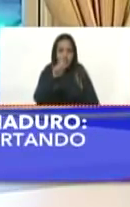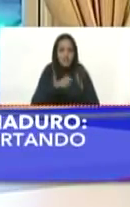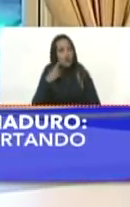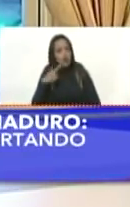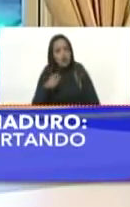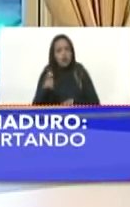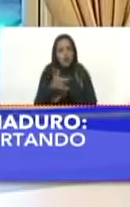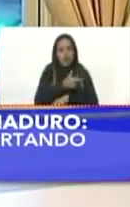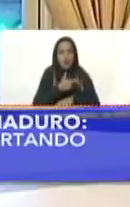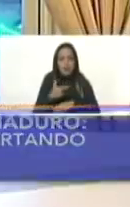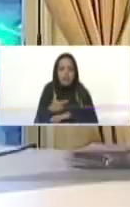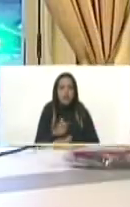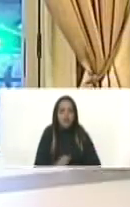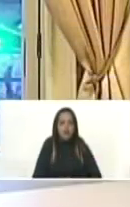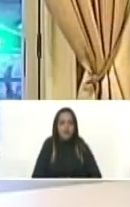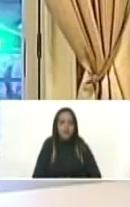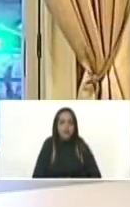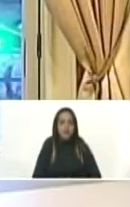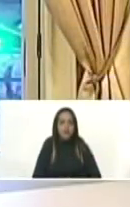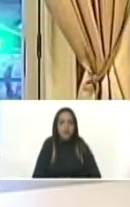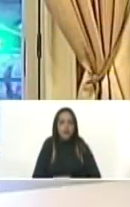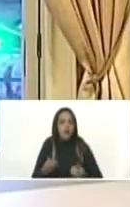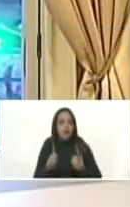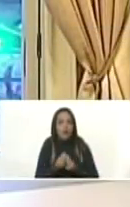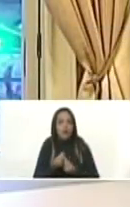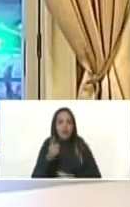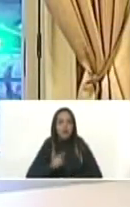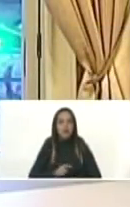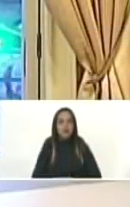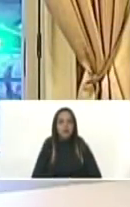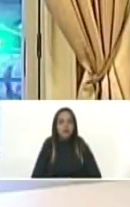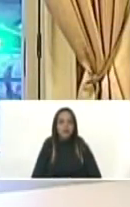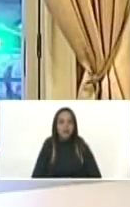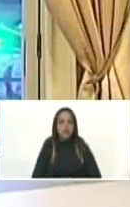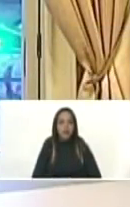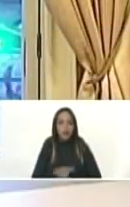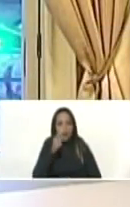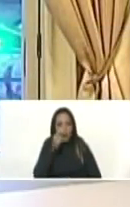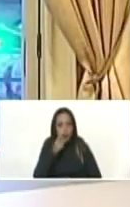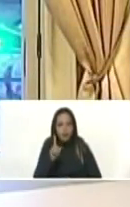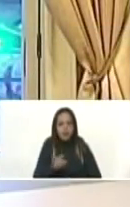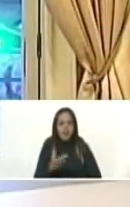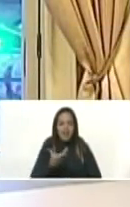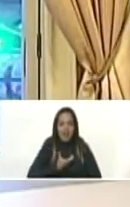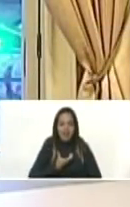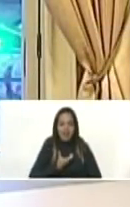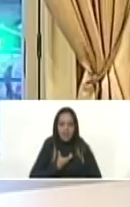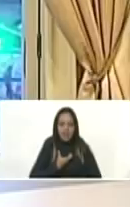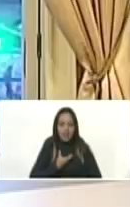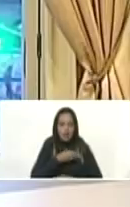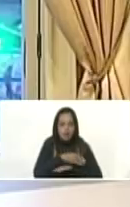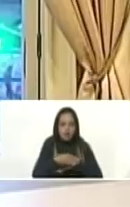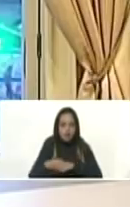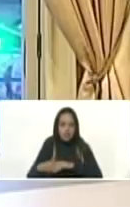Edwin Rojas. Está el compañero José Luis Villarruel, alcalde del municipio